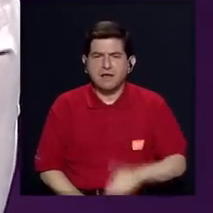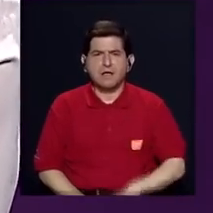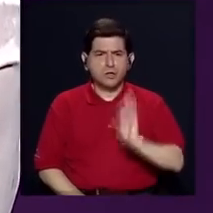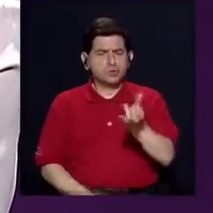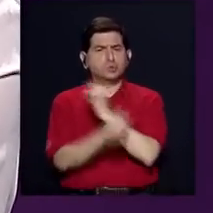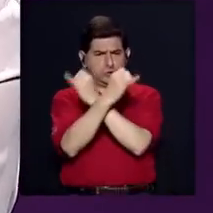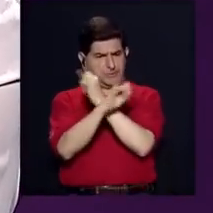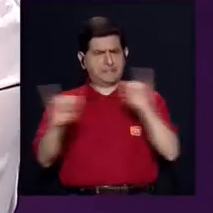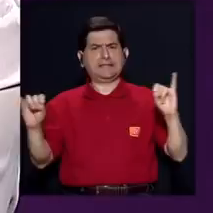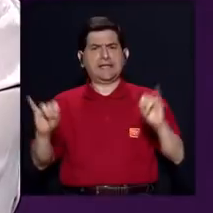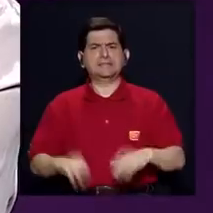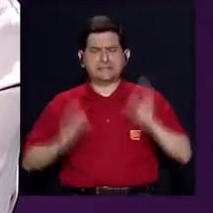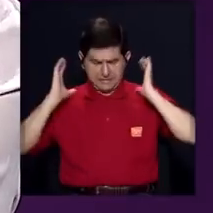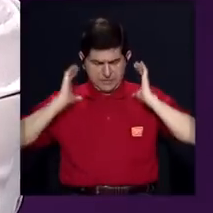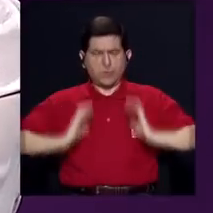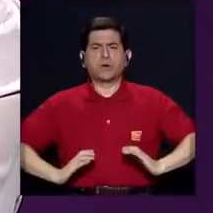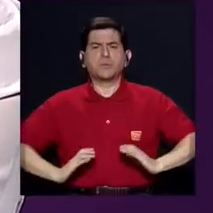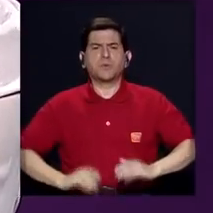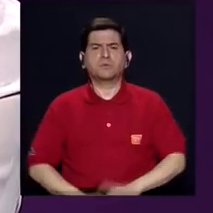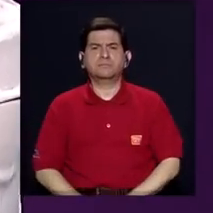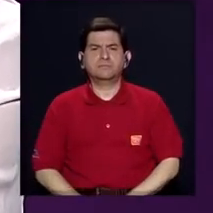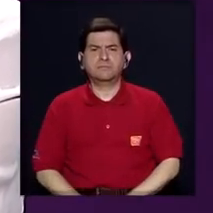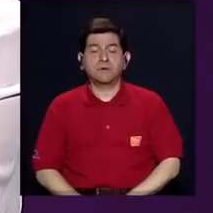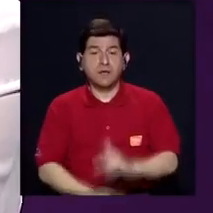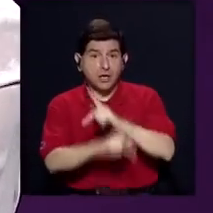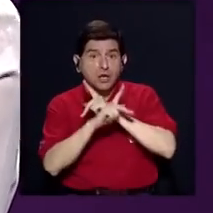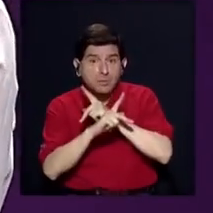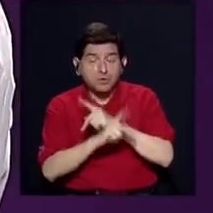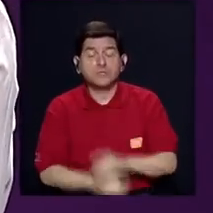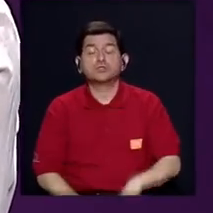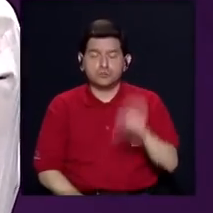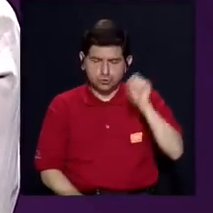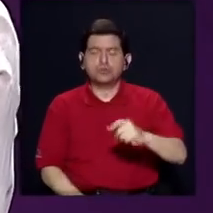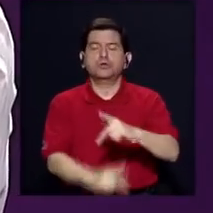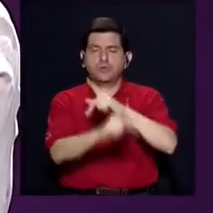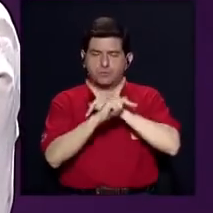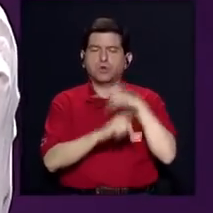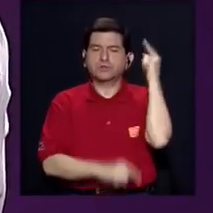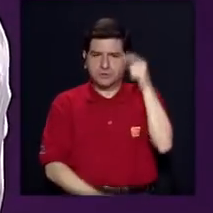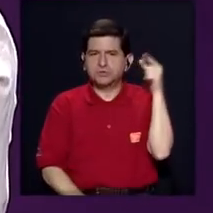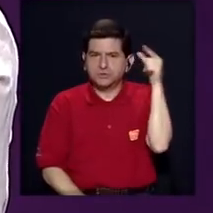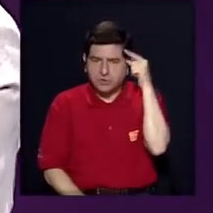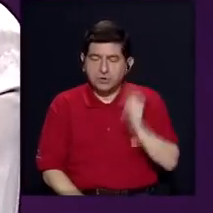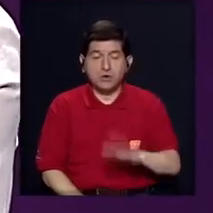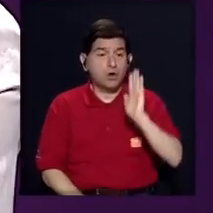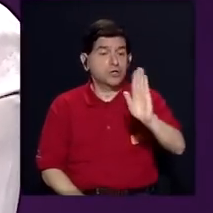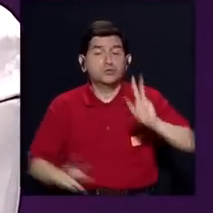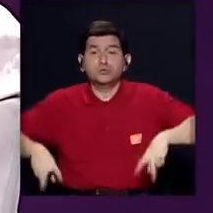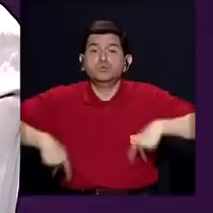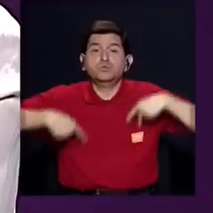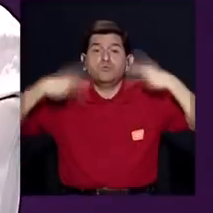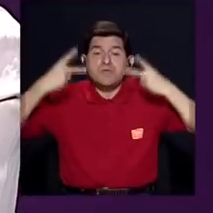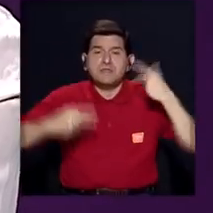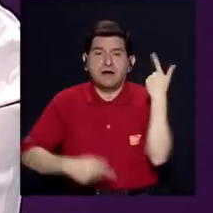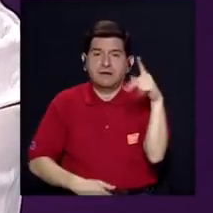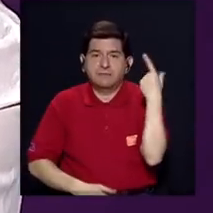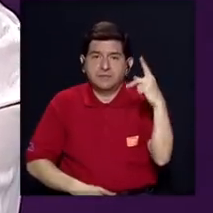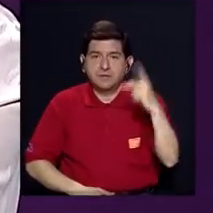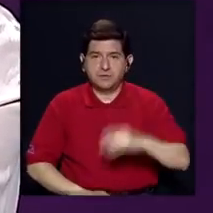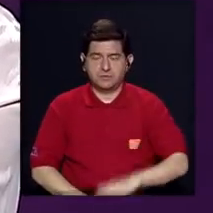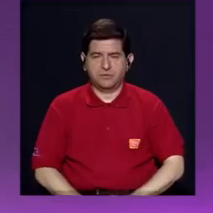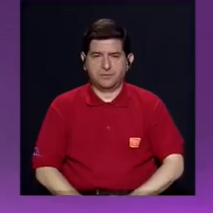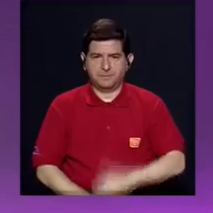autonomía de su cuerpo es decir aquí la protección y la protección ahora es la vida de ellas la que está en peligro